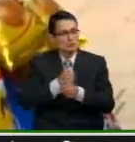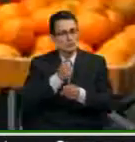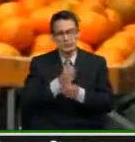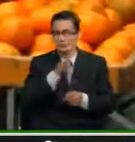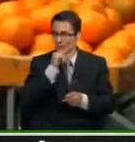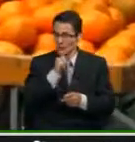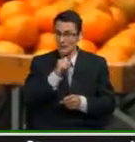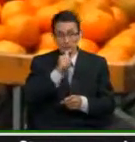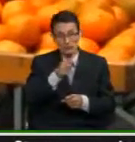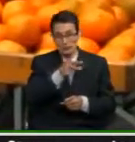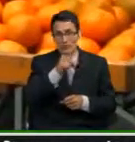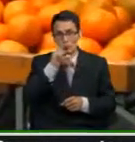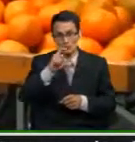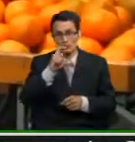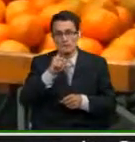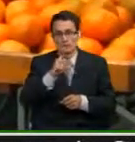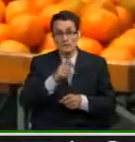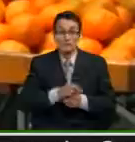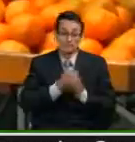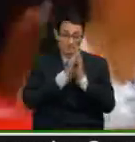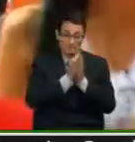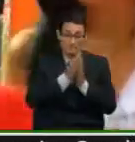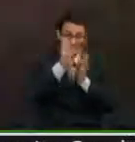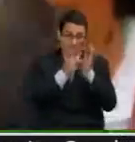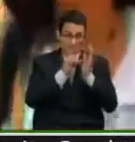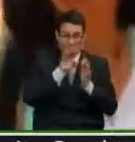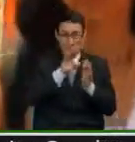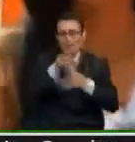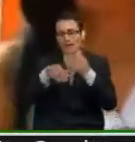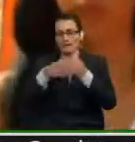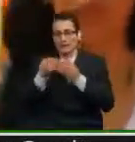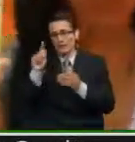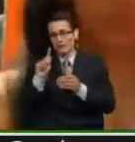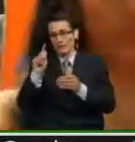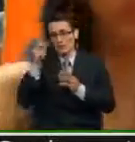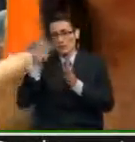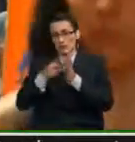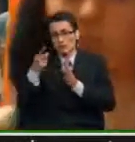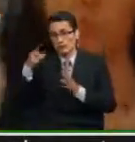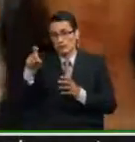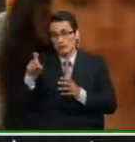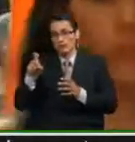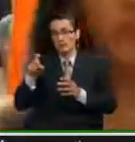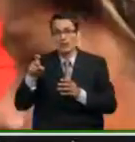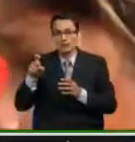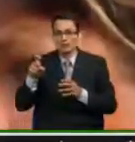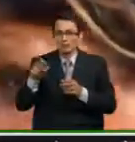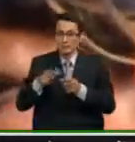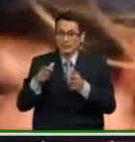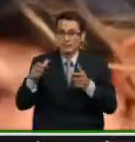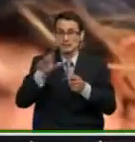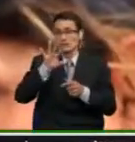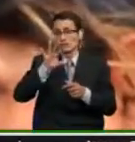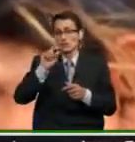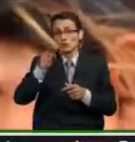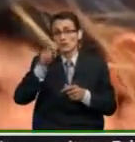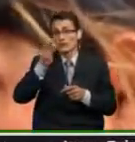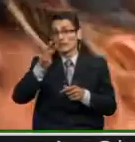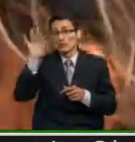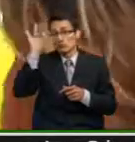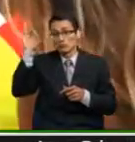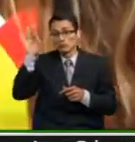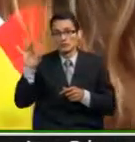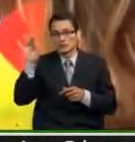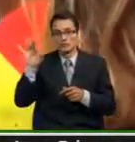desempleo de diciembre del 2015 a febrero del 2016 se han incrementado en un 5.3 por ciento las